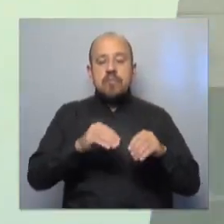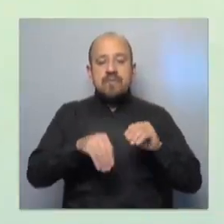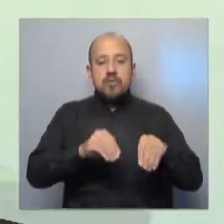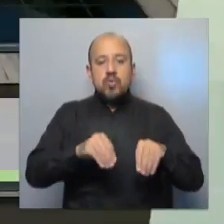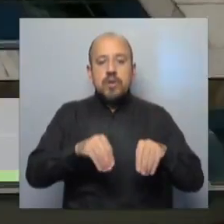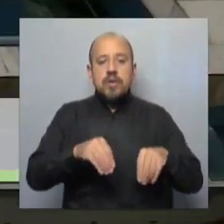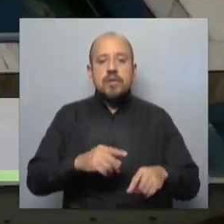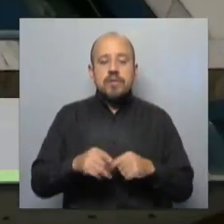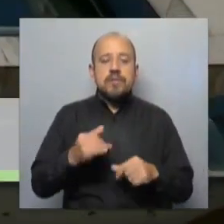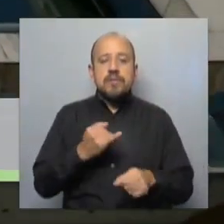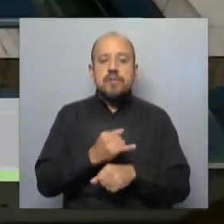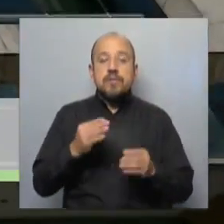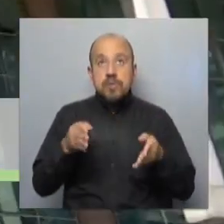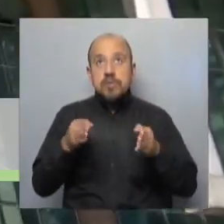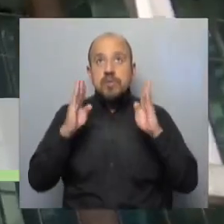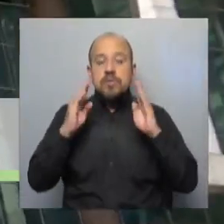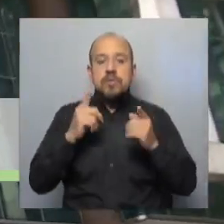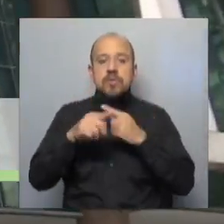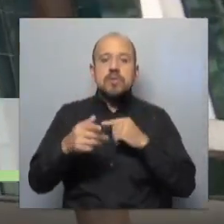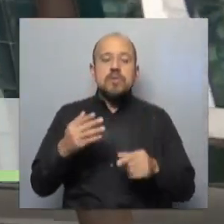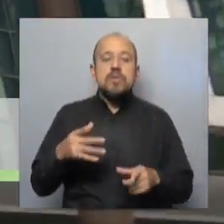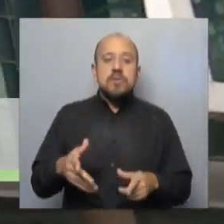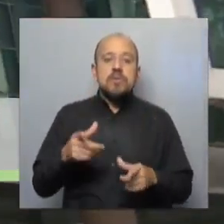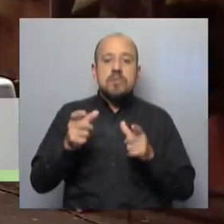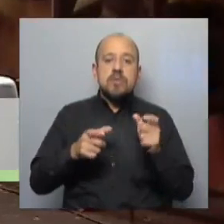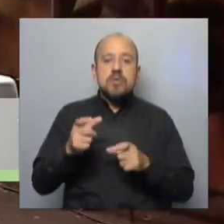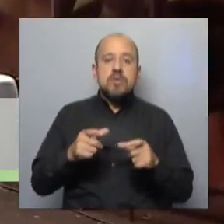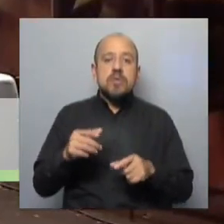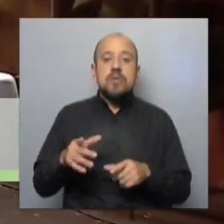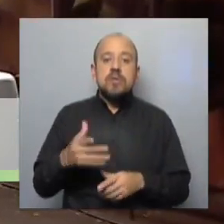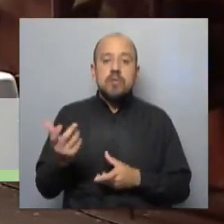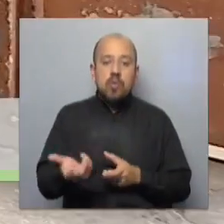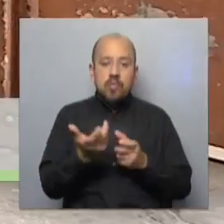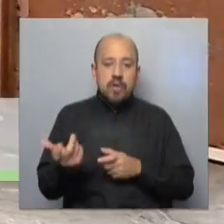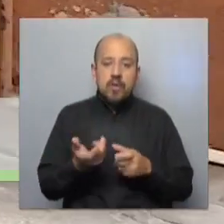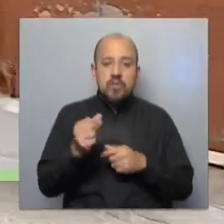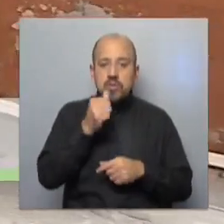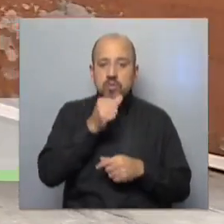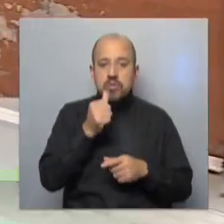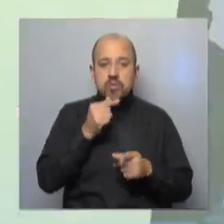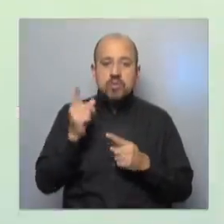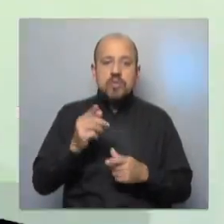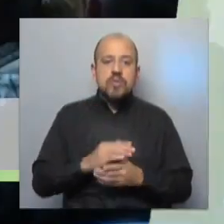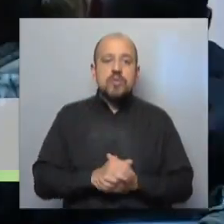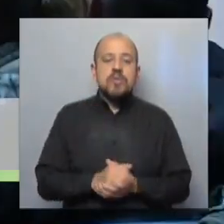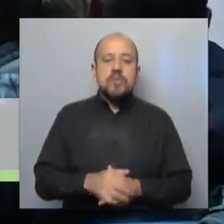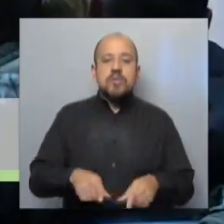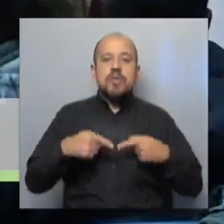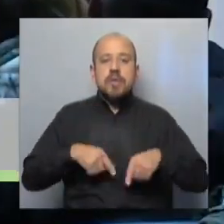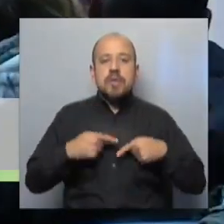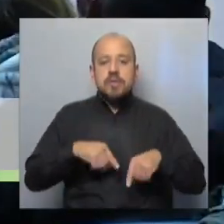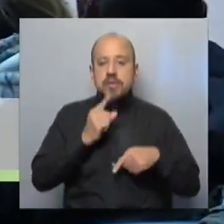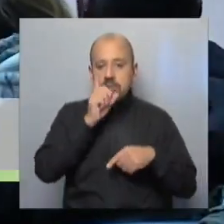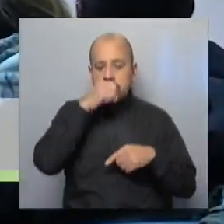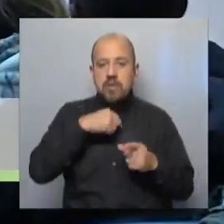falló un ascensor en presidencia de la república- y quedaron personas atrapadas intervino bomberos y servicio técnico intendencia de montevideo